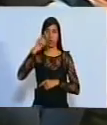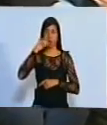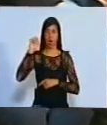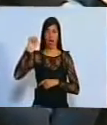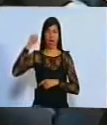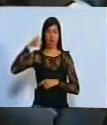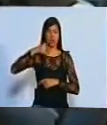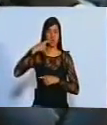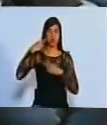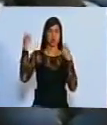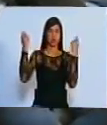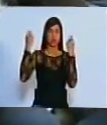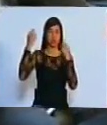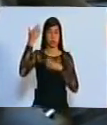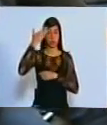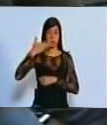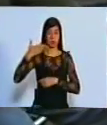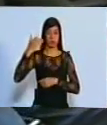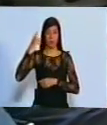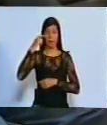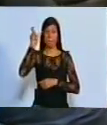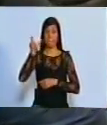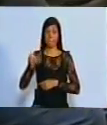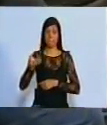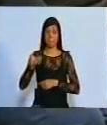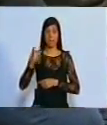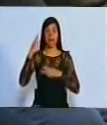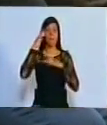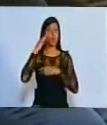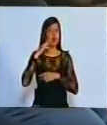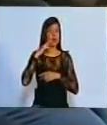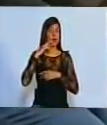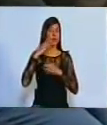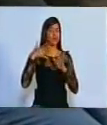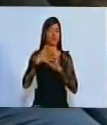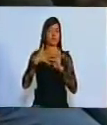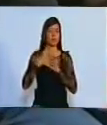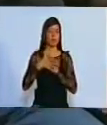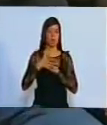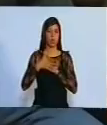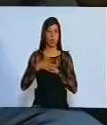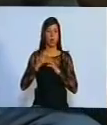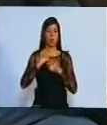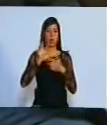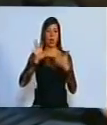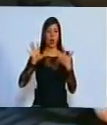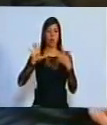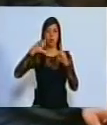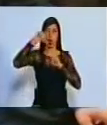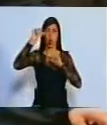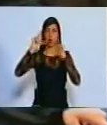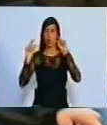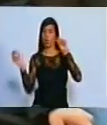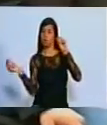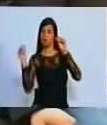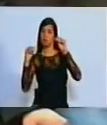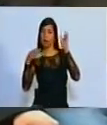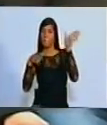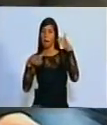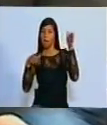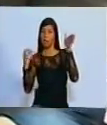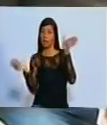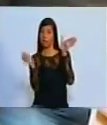decreto promulgado por el libertador Simón Bolívar sobre la incorporación de la octava estrella en la bandera